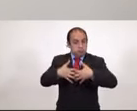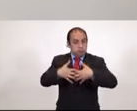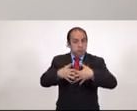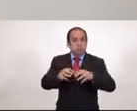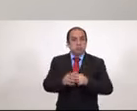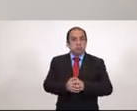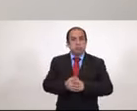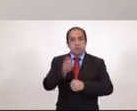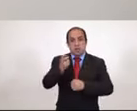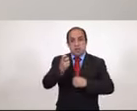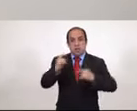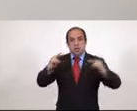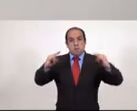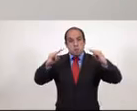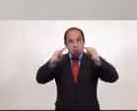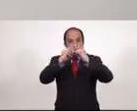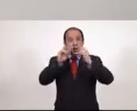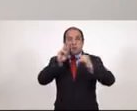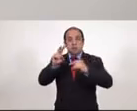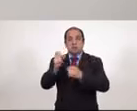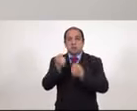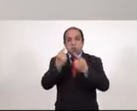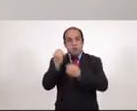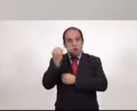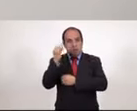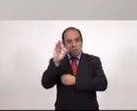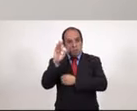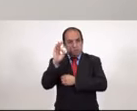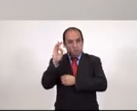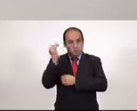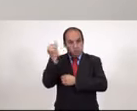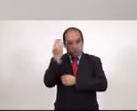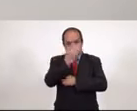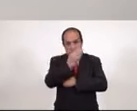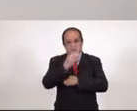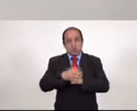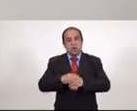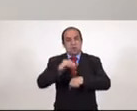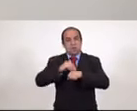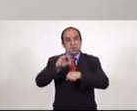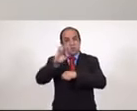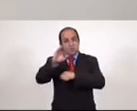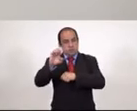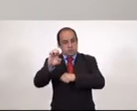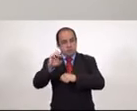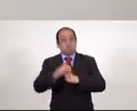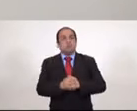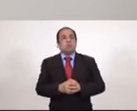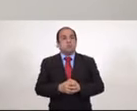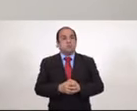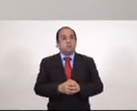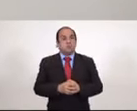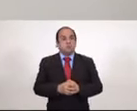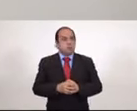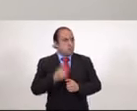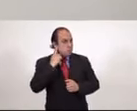carpa que vimos en alguna de las fotografías fue colocada por Comisión Federal de Electricidad.